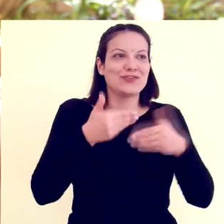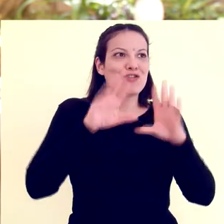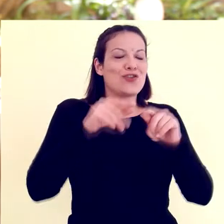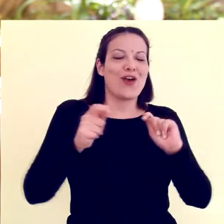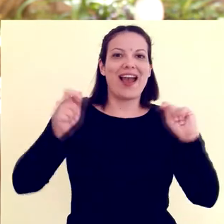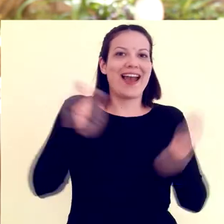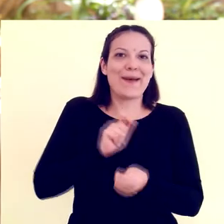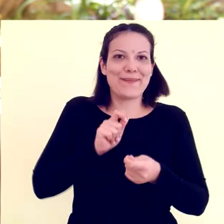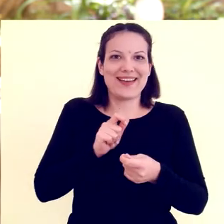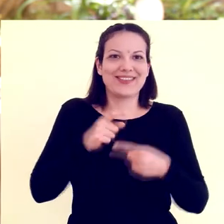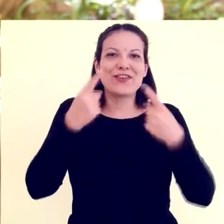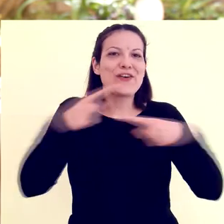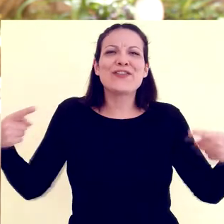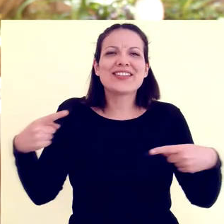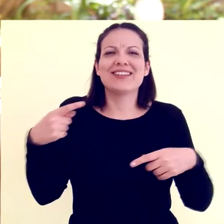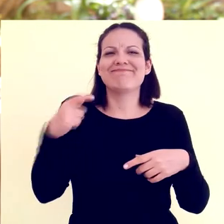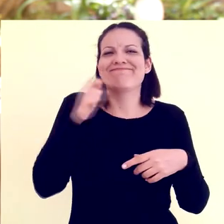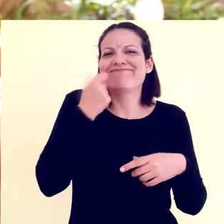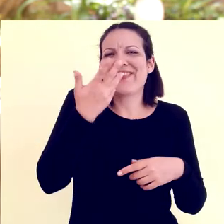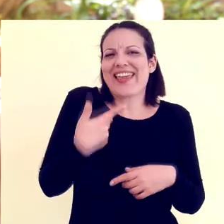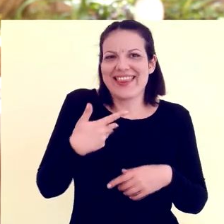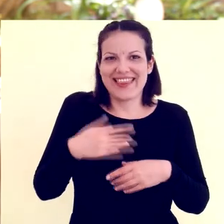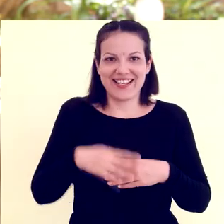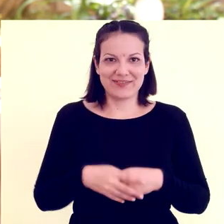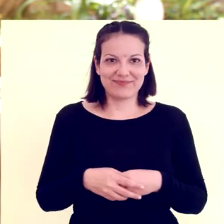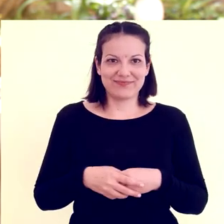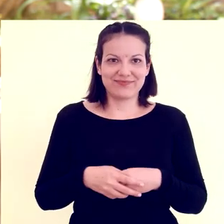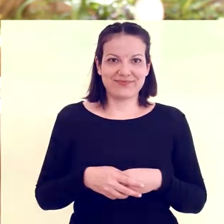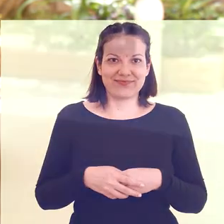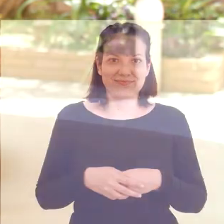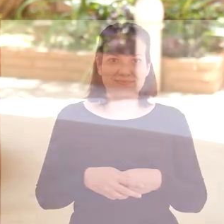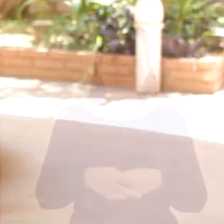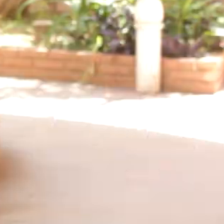acercás y todo cambia, todo, suceden cosas maravillosas.